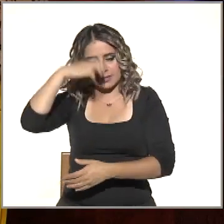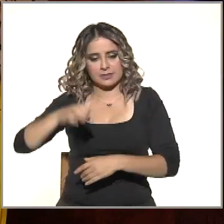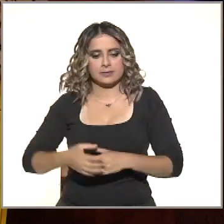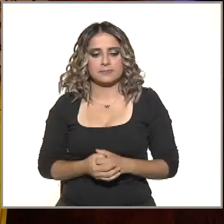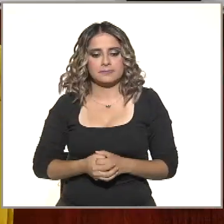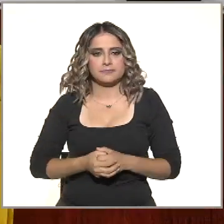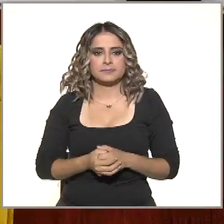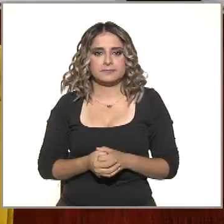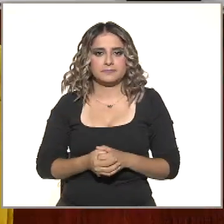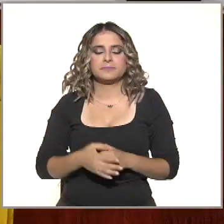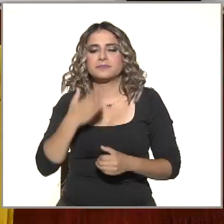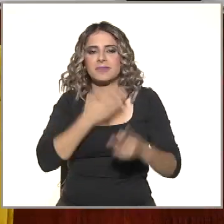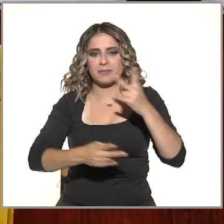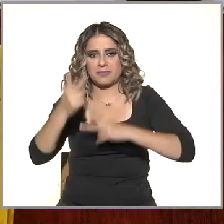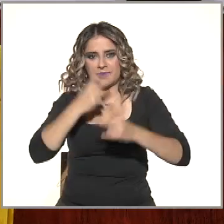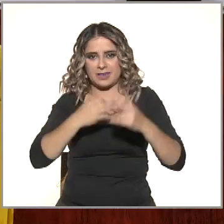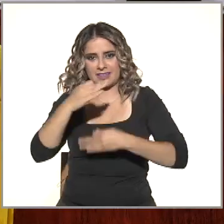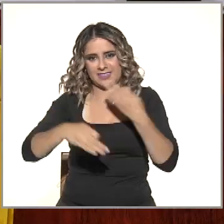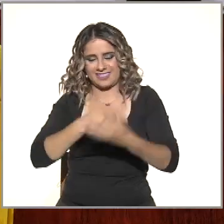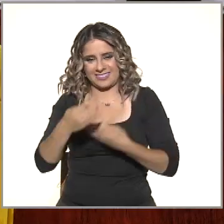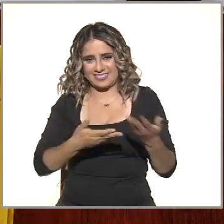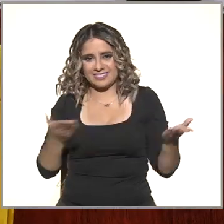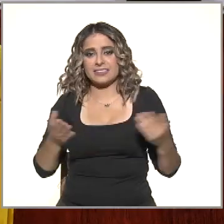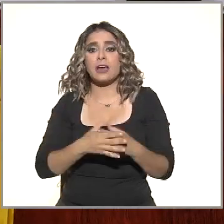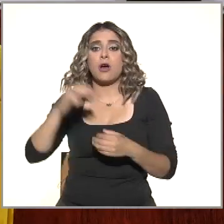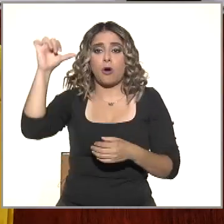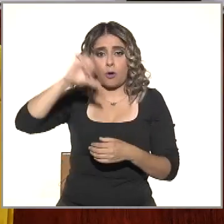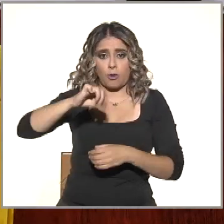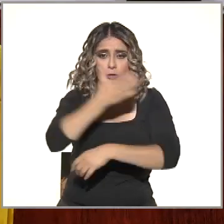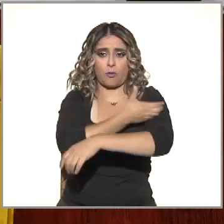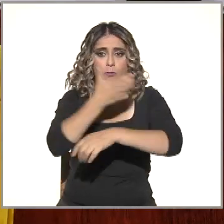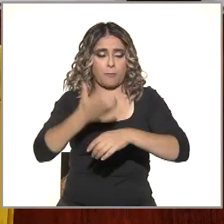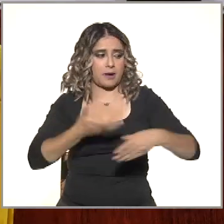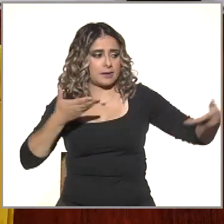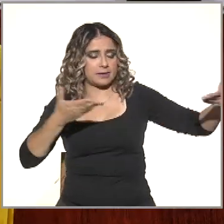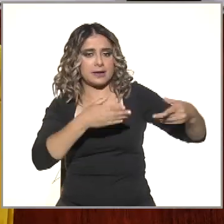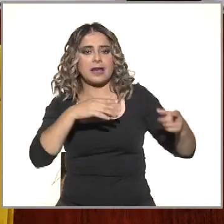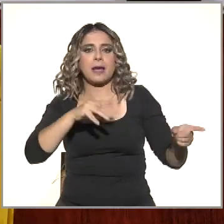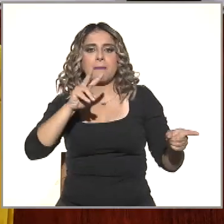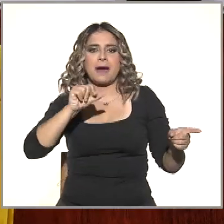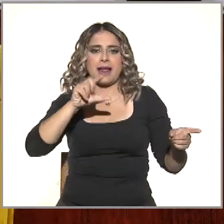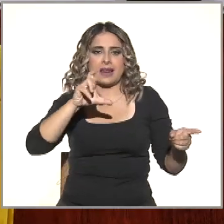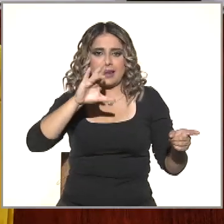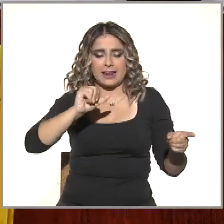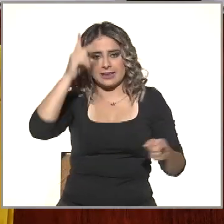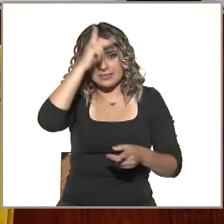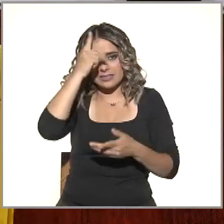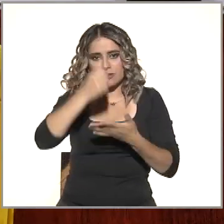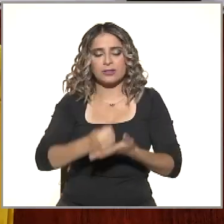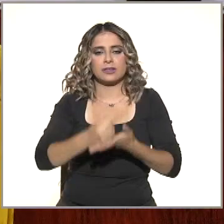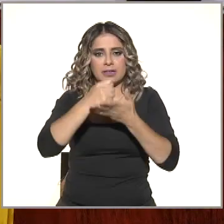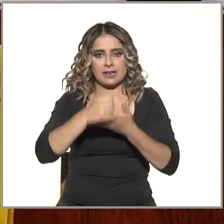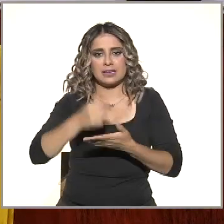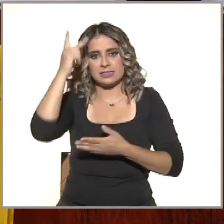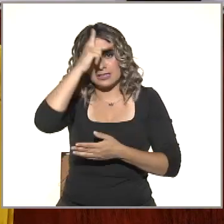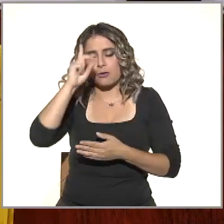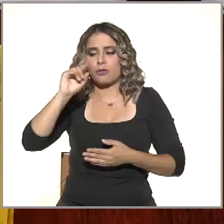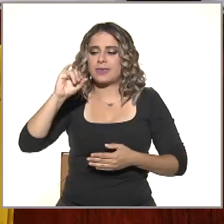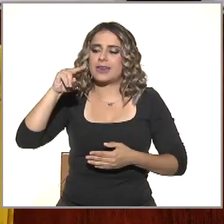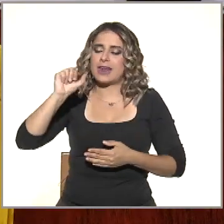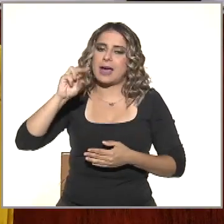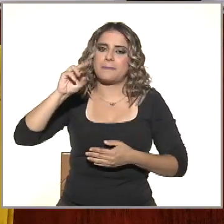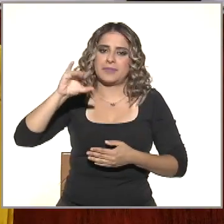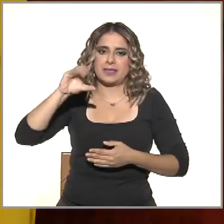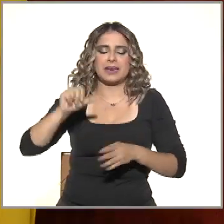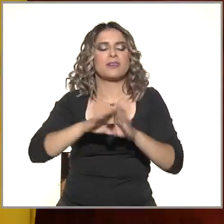que sí, bienvenidos a todos. Y bueno, el día de hoy están con nosotros Valeria Villa, ella es psicoterapeuta psicodinámica. Val,